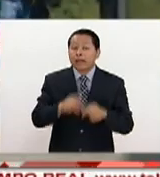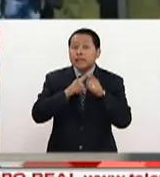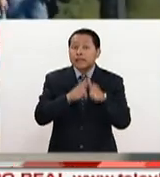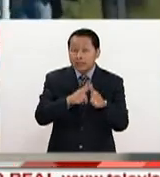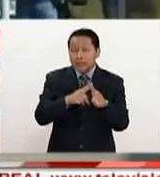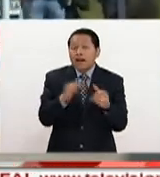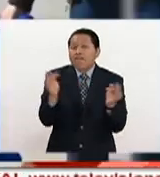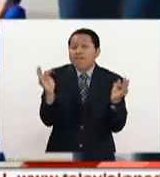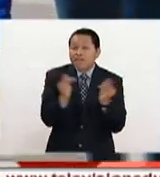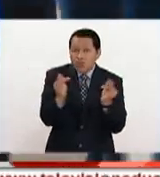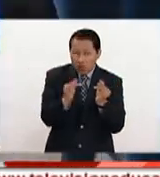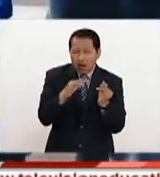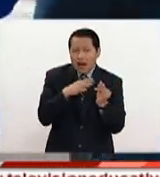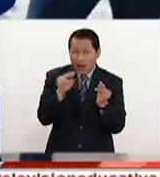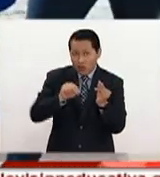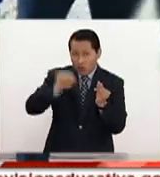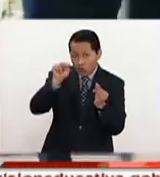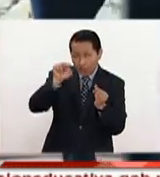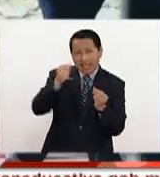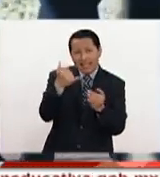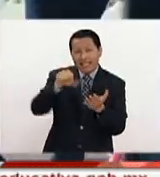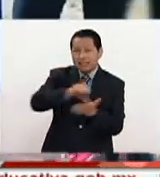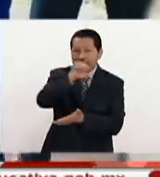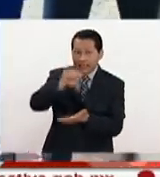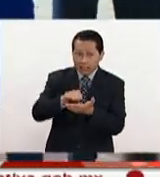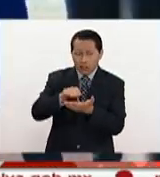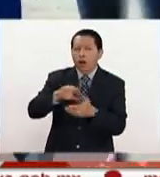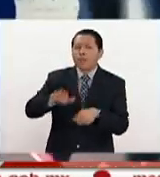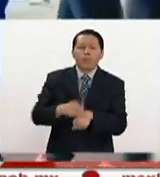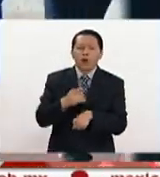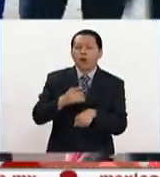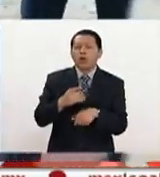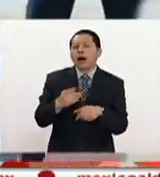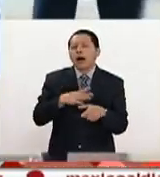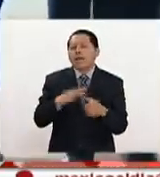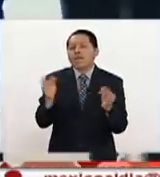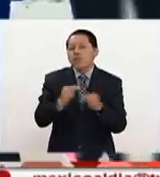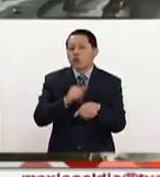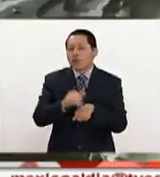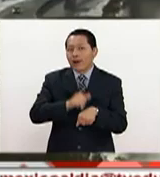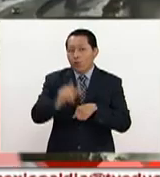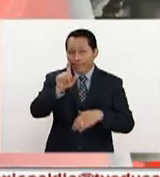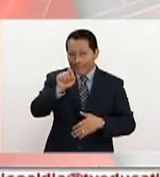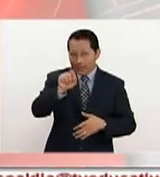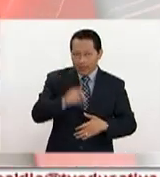Continuarán las bajas temperaturas en el norte y centro del país debido al Frente Frío número 20.